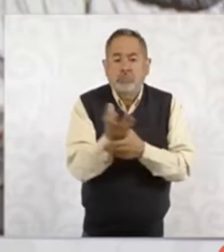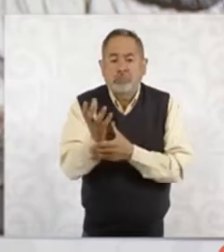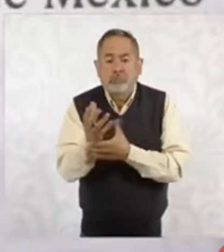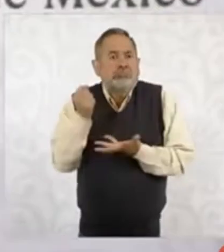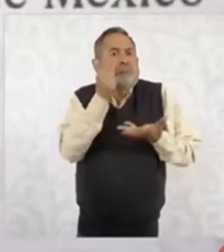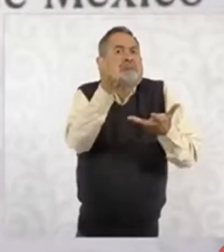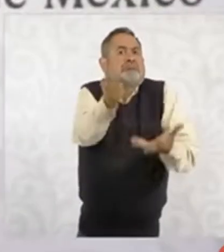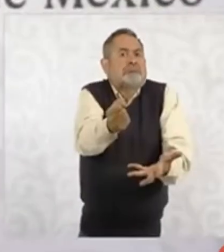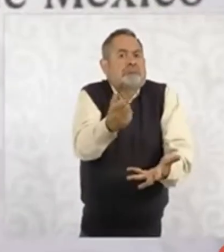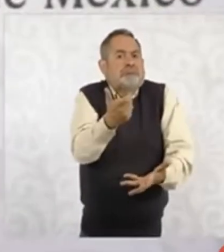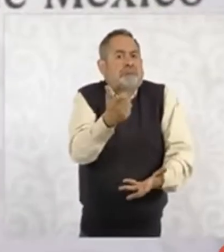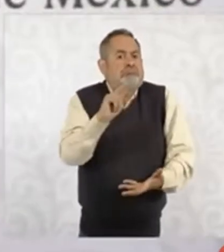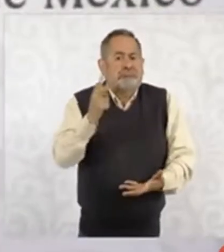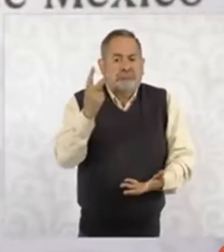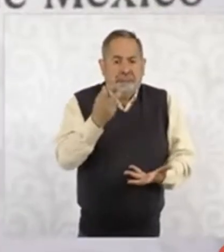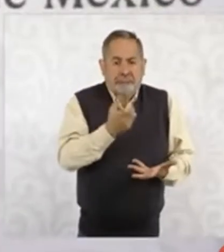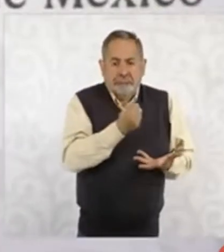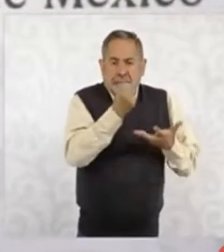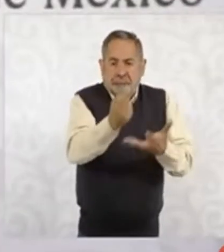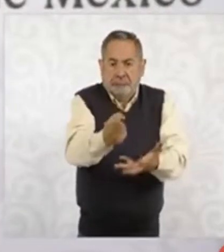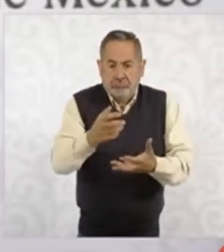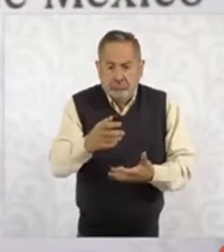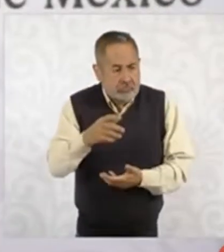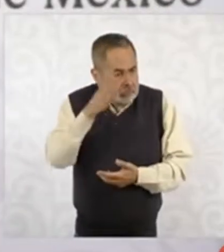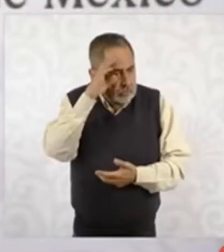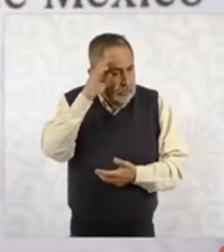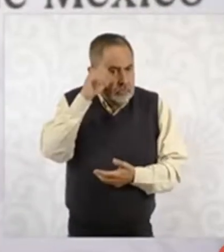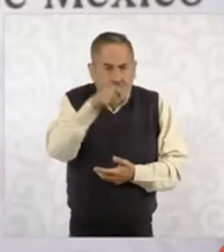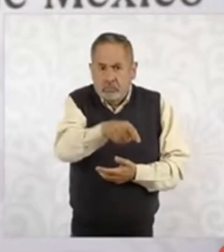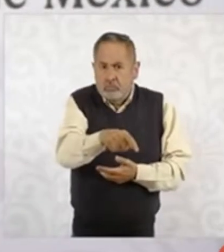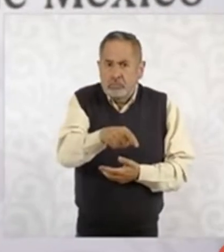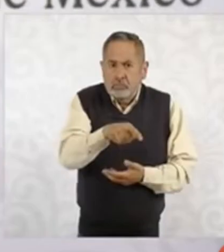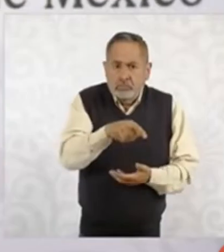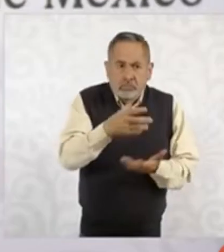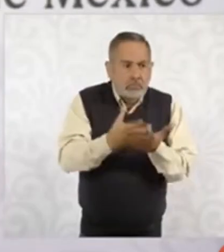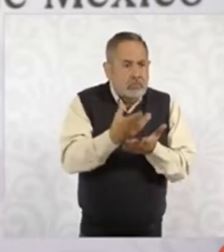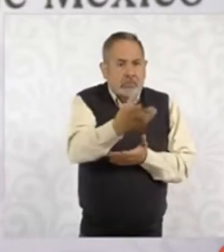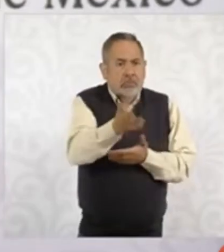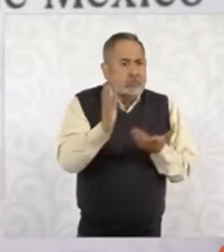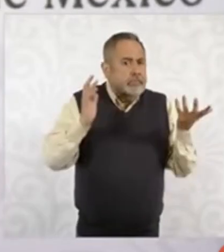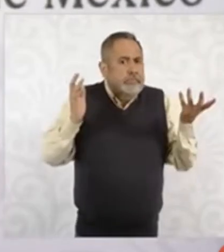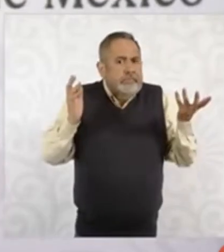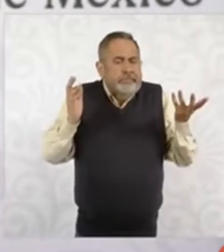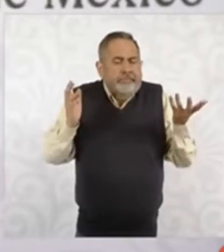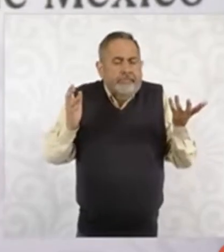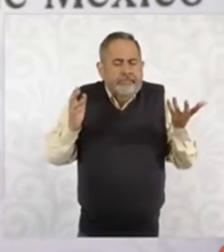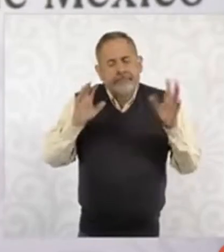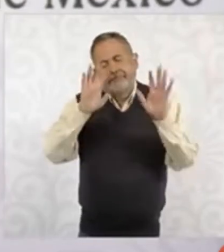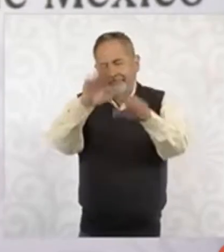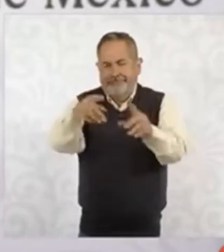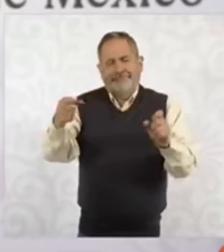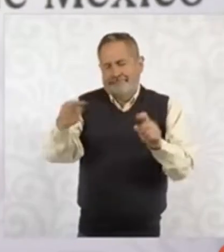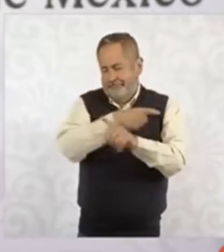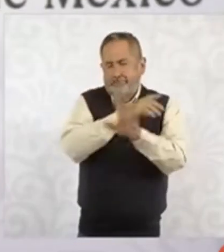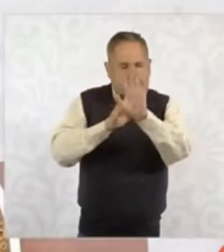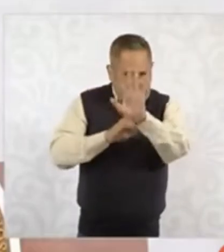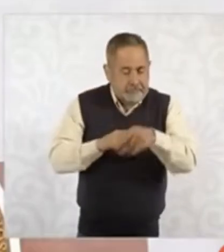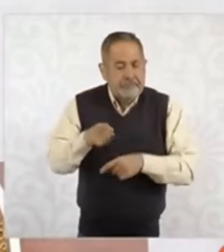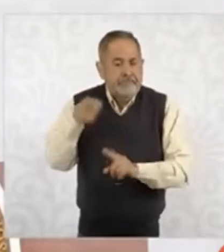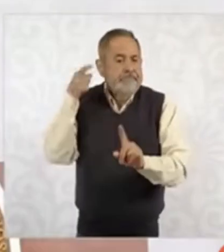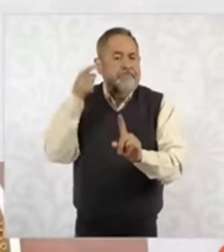recurso, aunque presuntamente era de procedencia ilícita. Pero bueno, ese es ya otro tema. Aquí el tema central